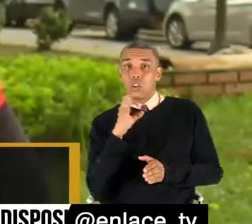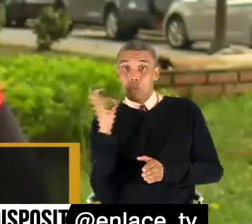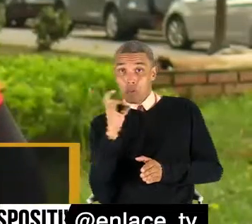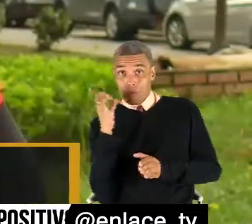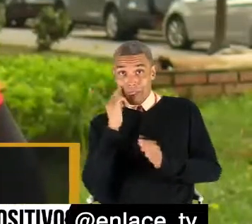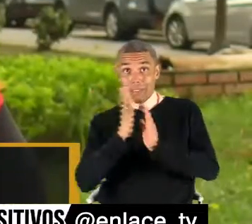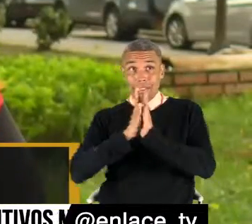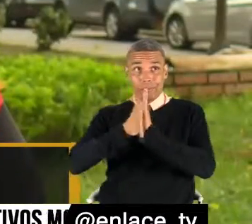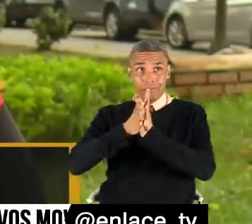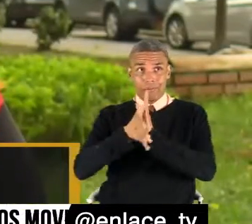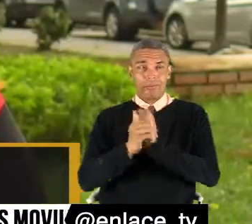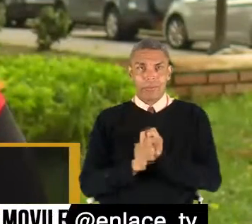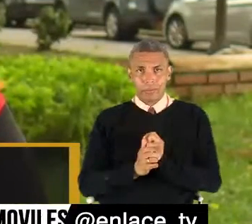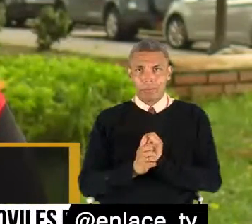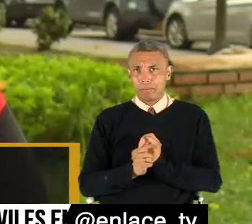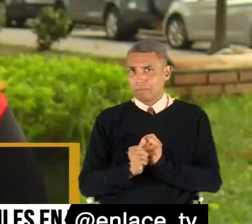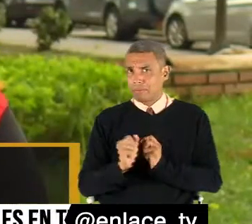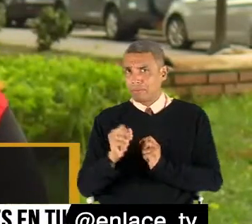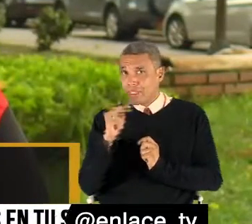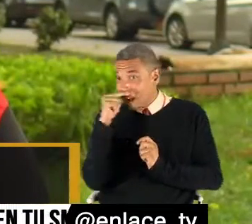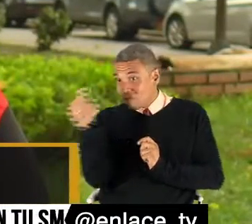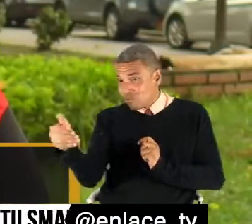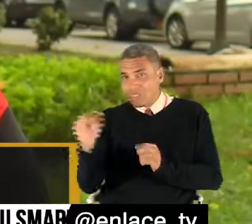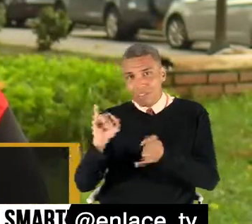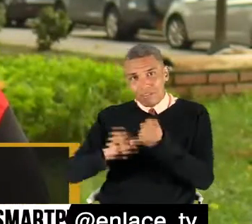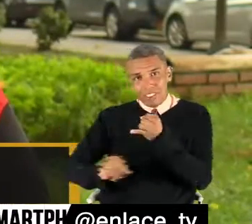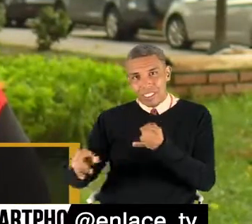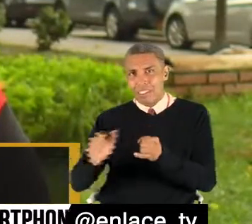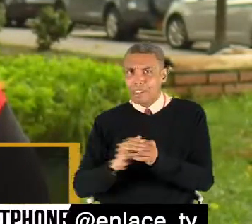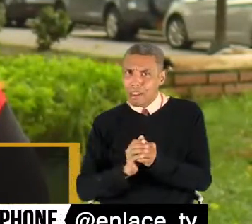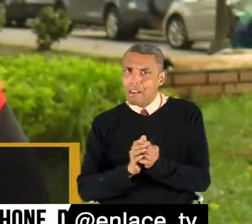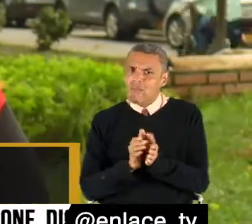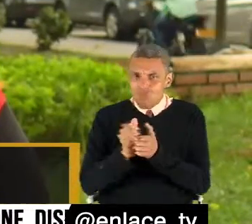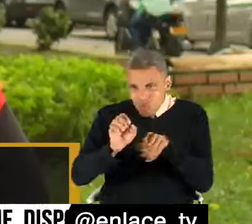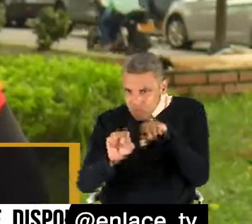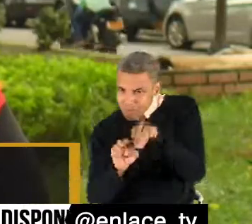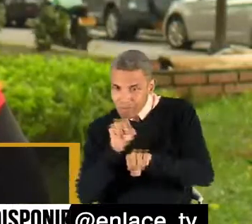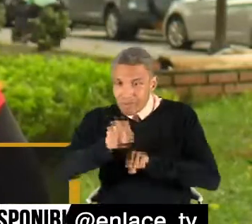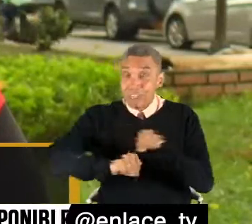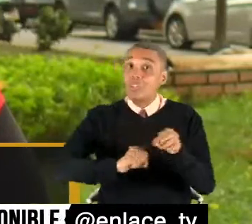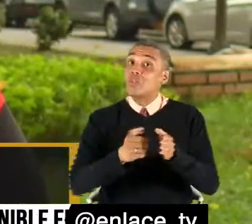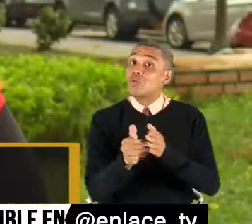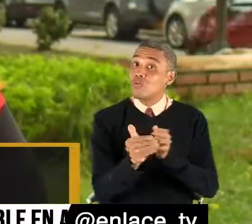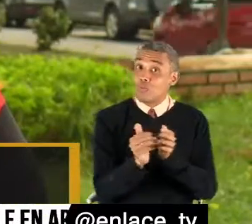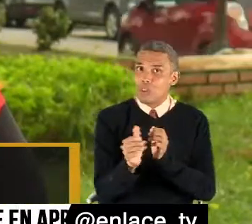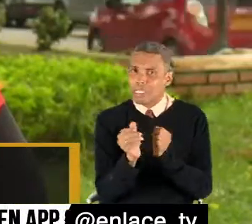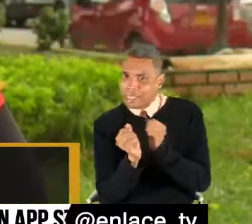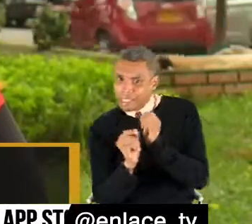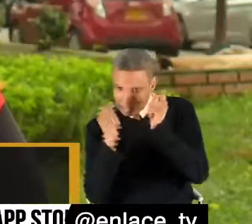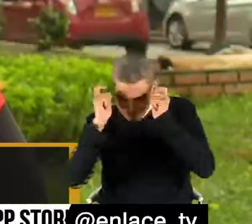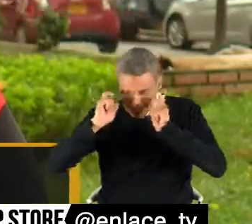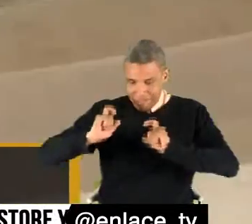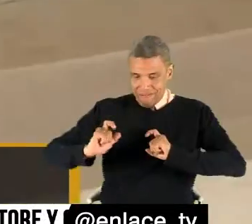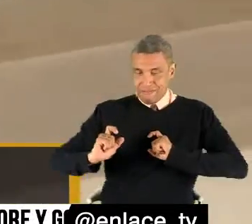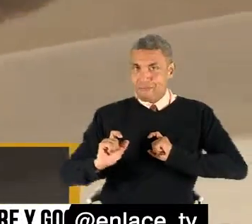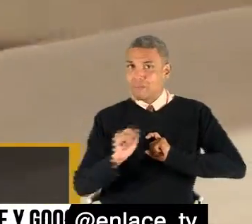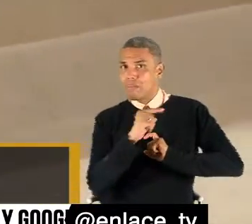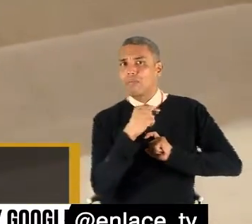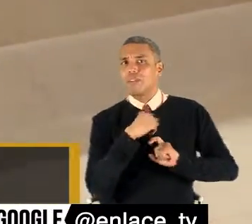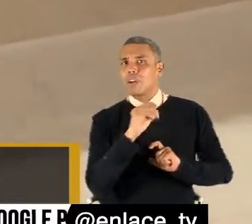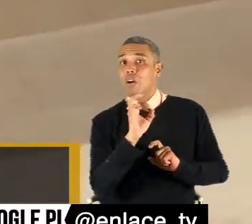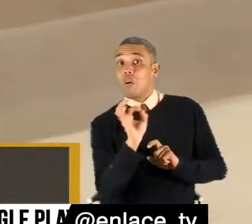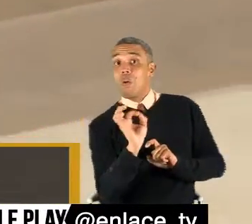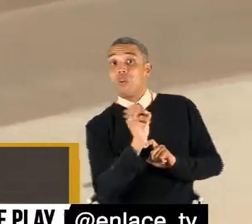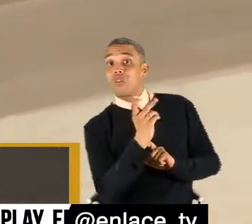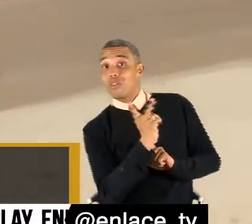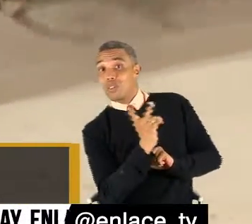ella ha seguido los ejemplos de los hermanos y ha estado mejor que los hermanos, pero de todos modos pues los hermanos tienen una categoría muy dura también y